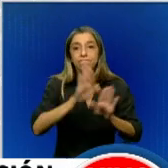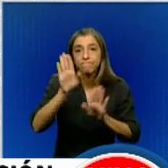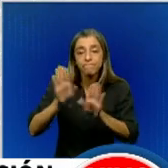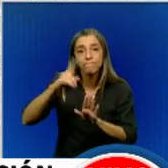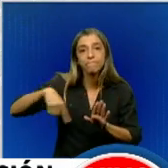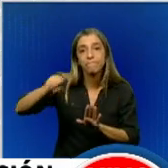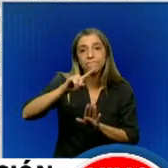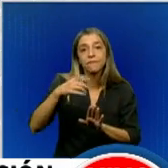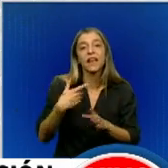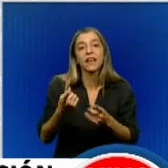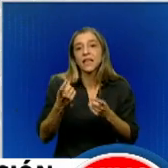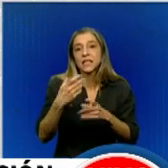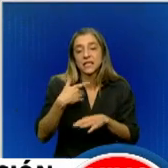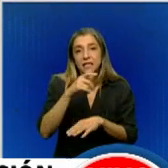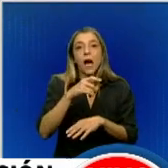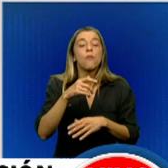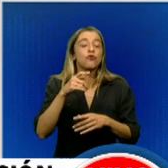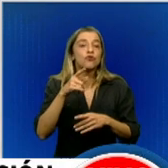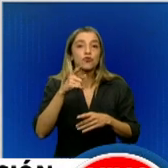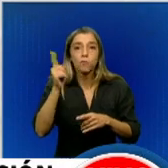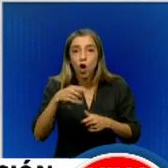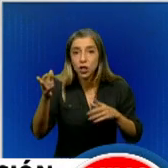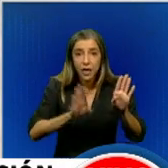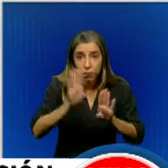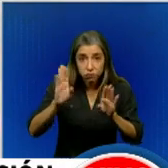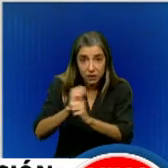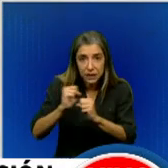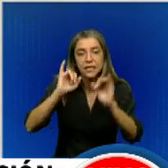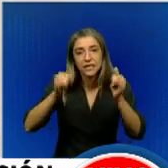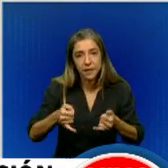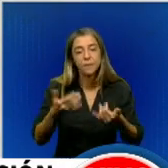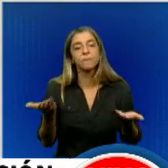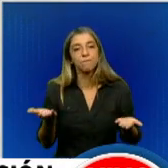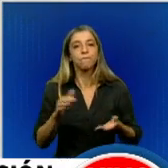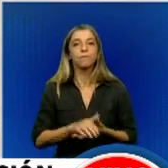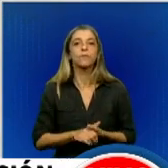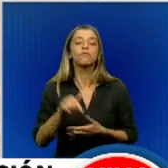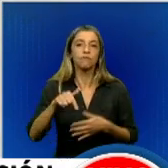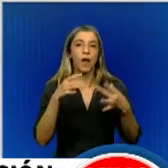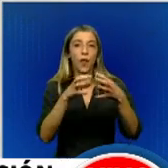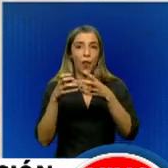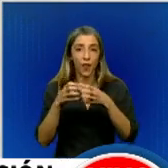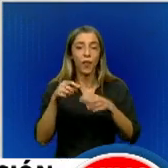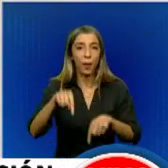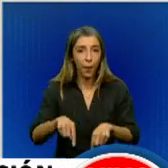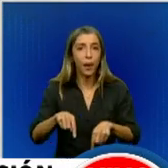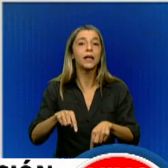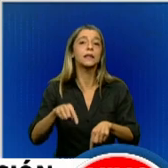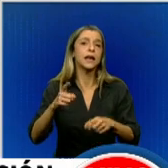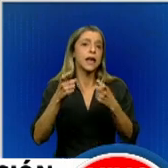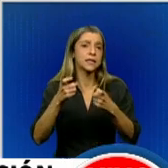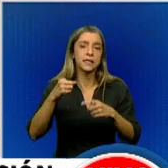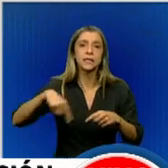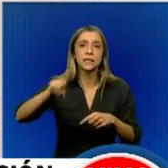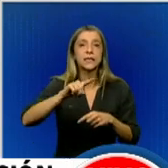signos resulta afirmativo para su tratamiento sobre tablas se requiere el voto afirmativo de las